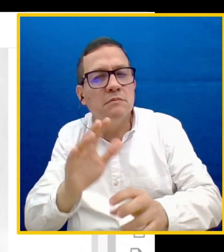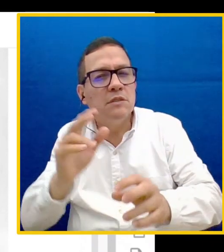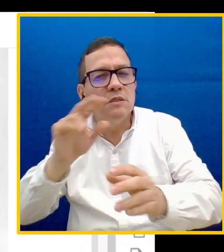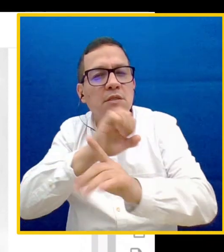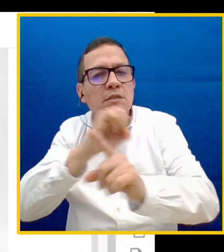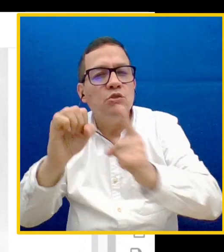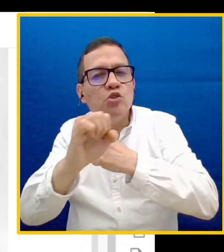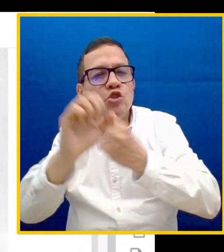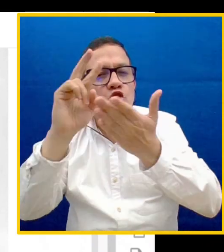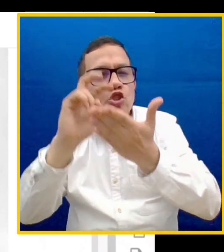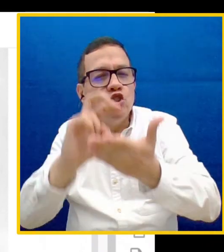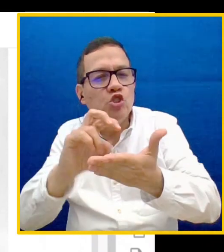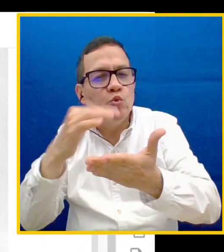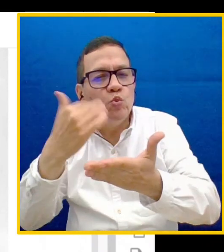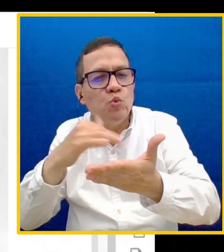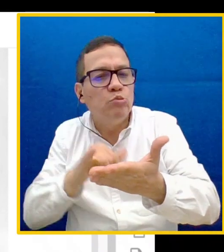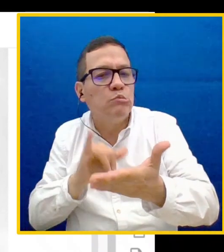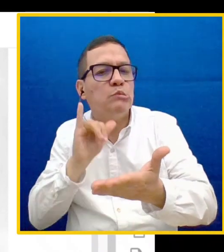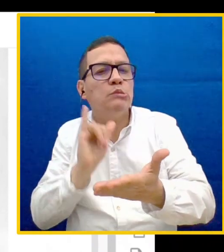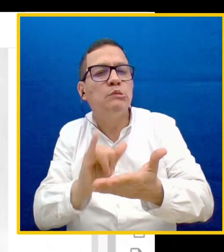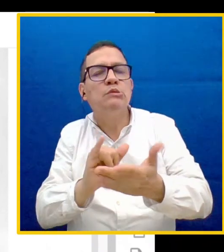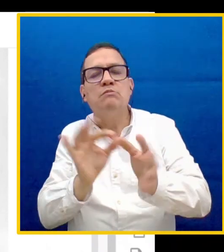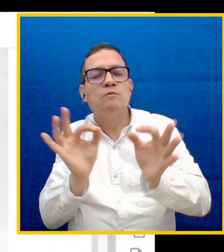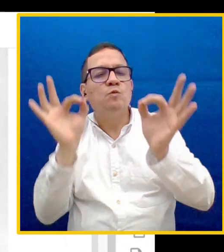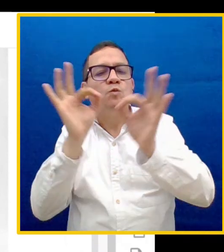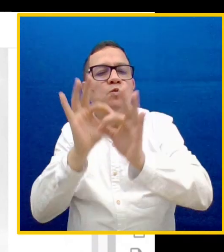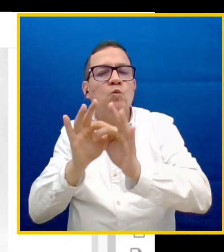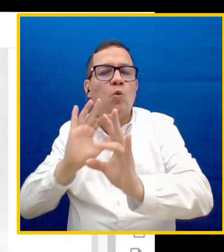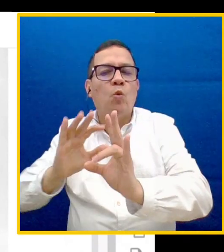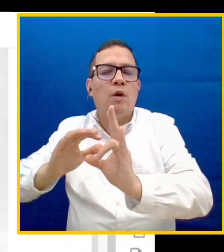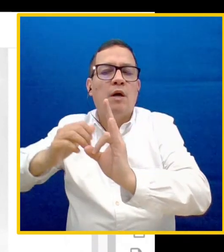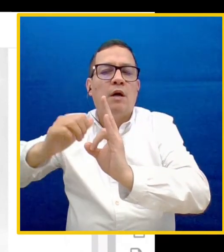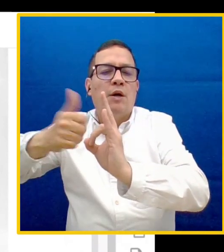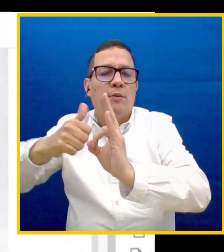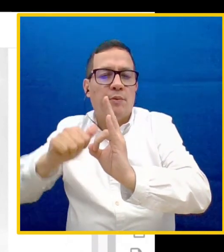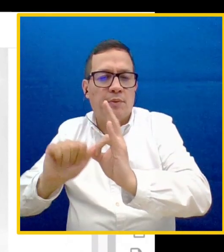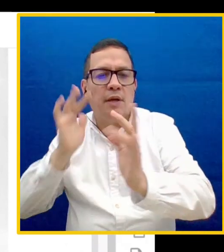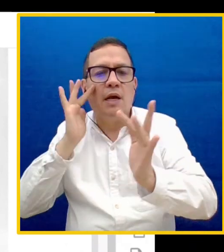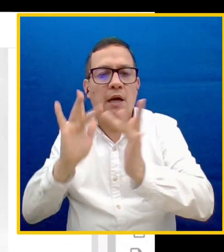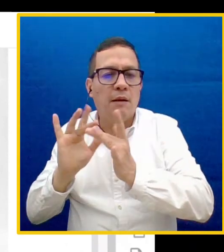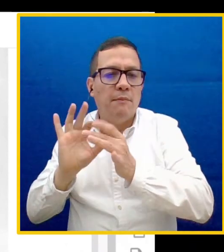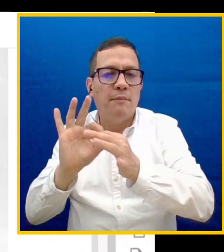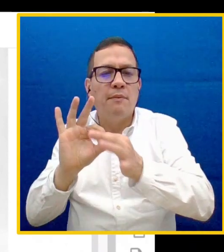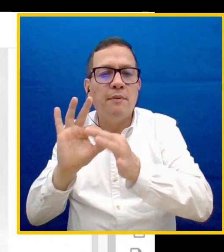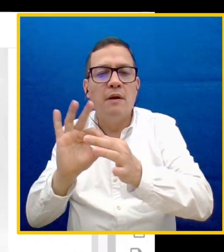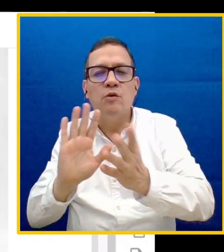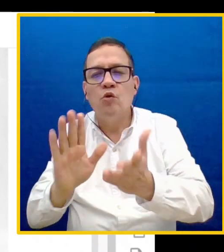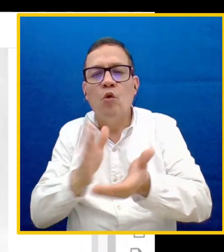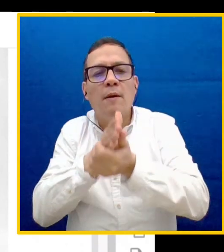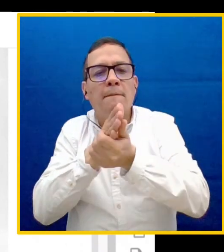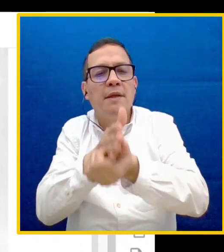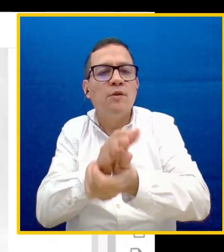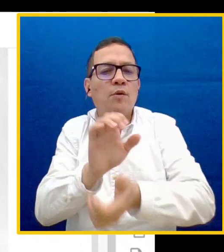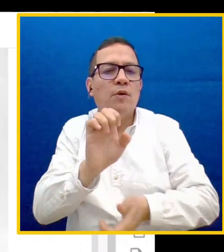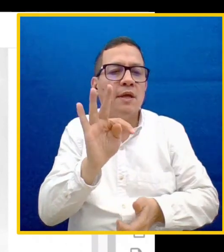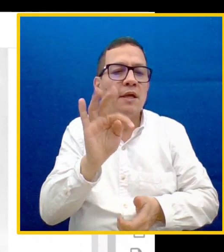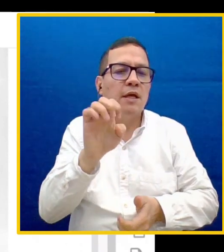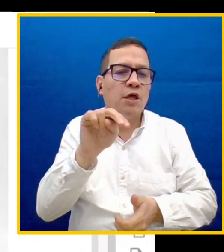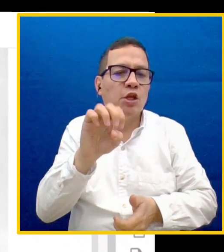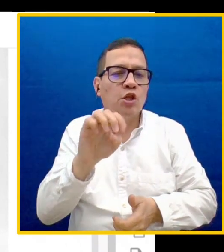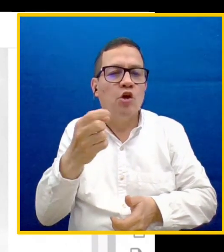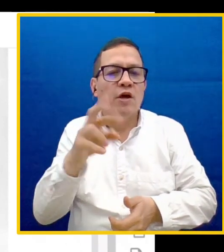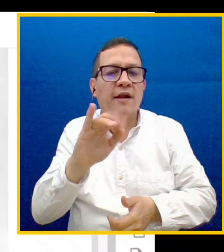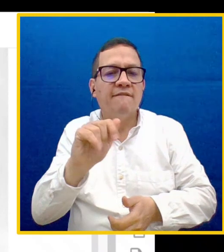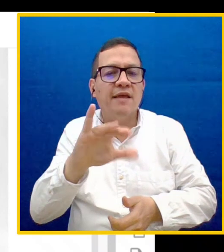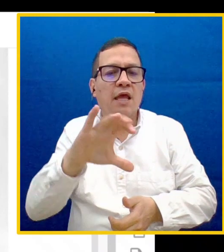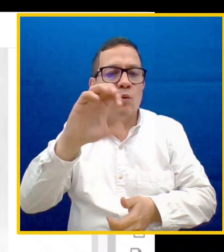lo que emplearemos sobre todo el enfoque cualitativo asociado al método etnográfico, cuya